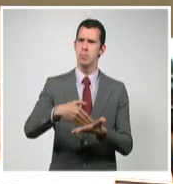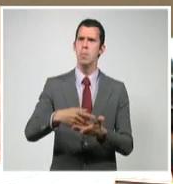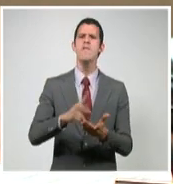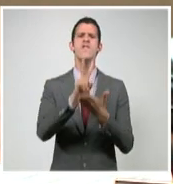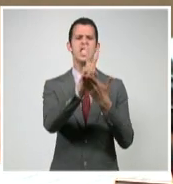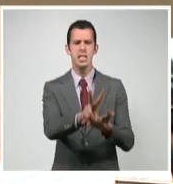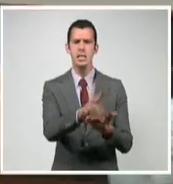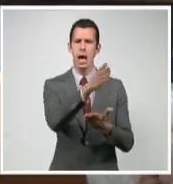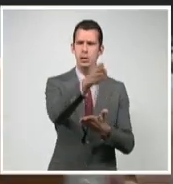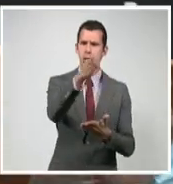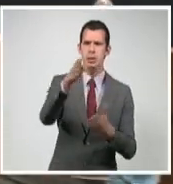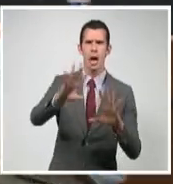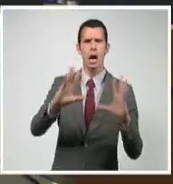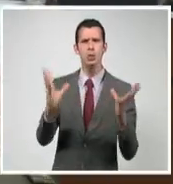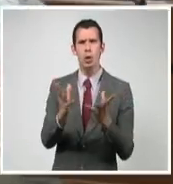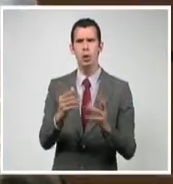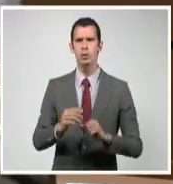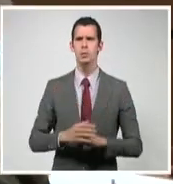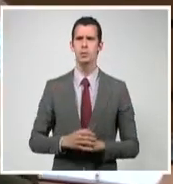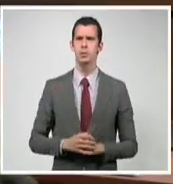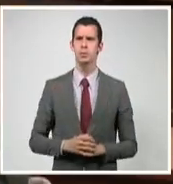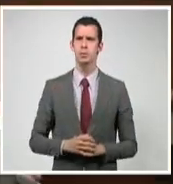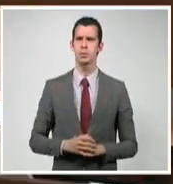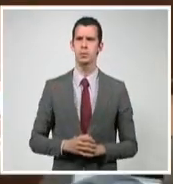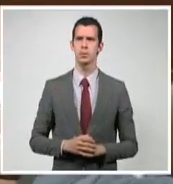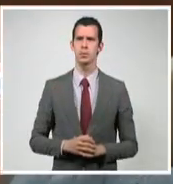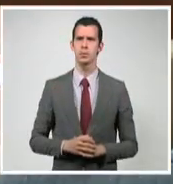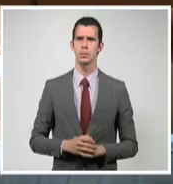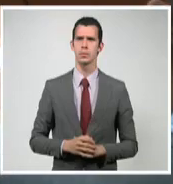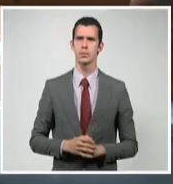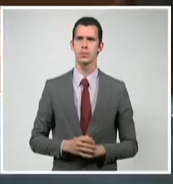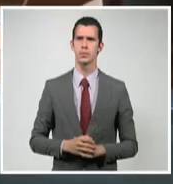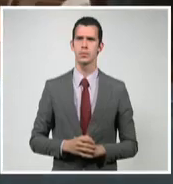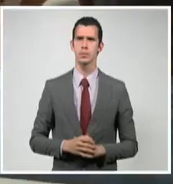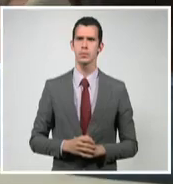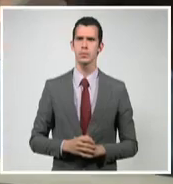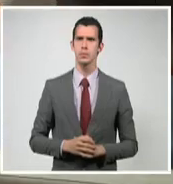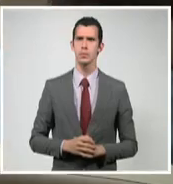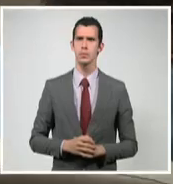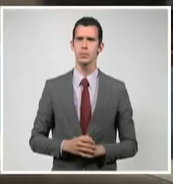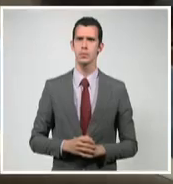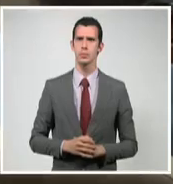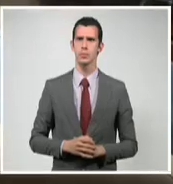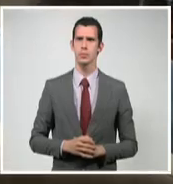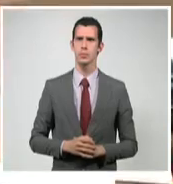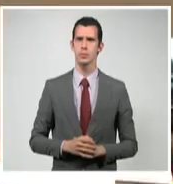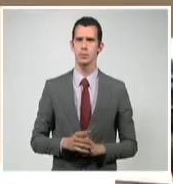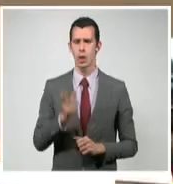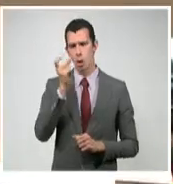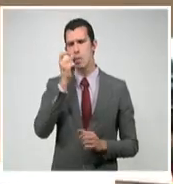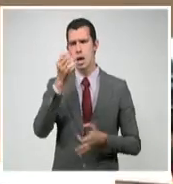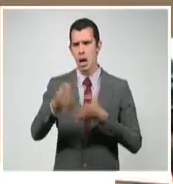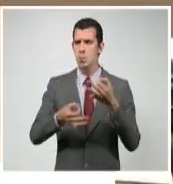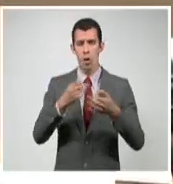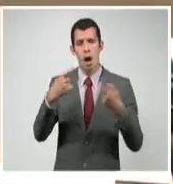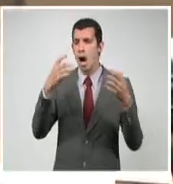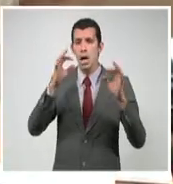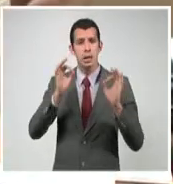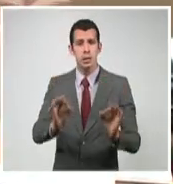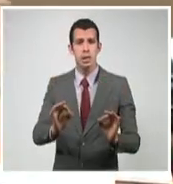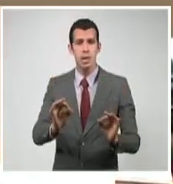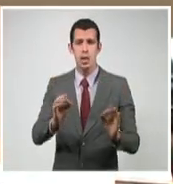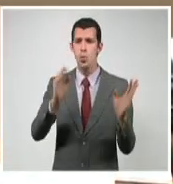confirmado destacó morales ojeda que es en el trabajo desde la base donde se gana la batalla para frenar la expansión de lakovic 19